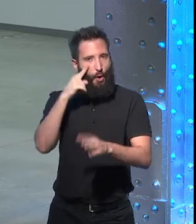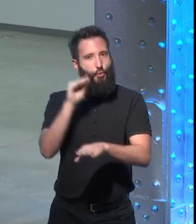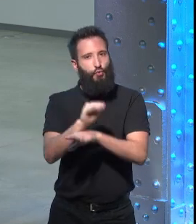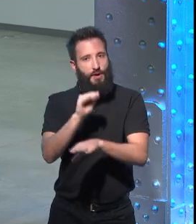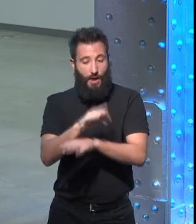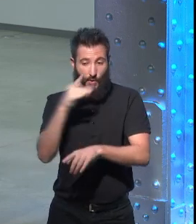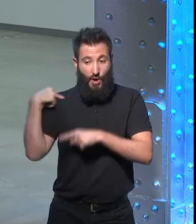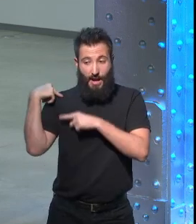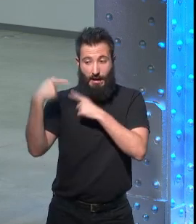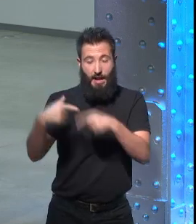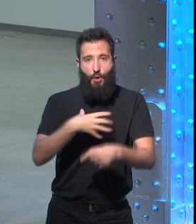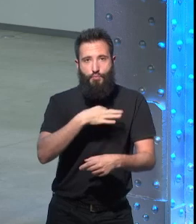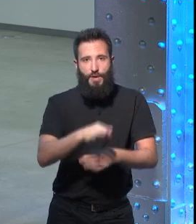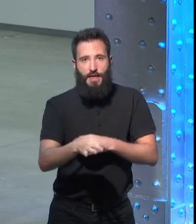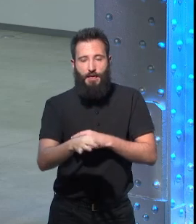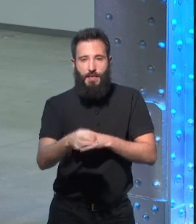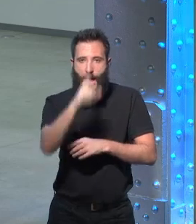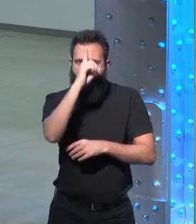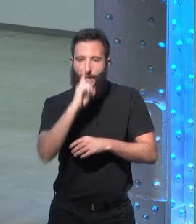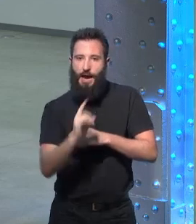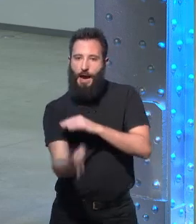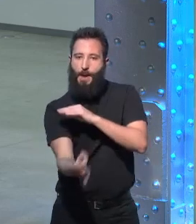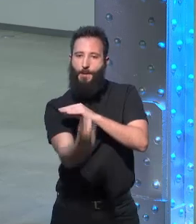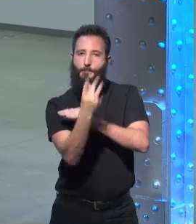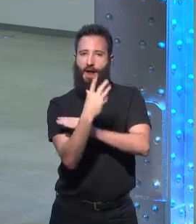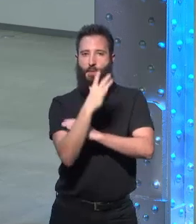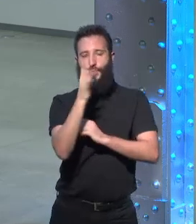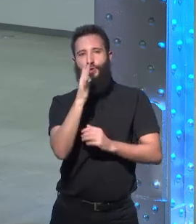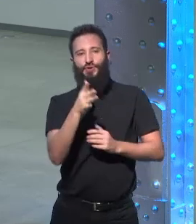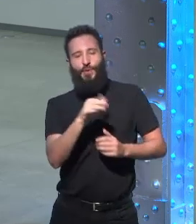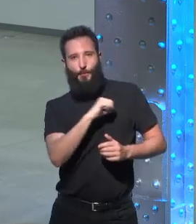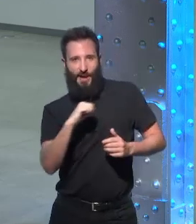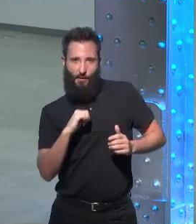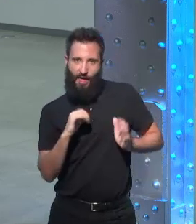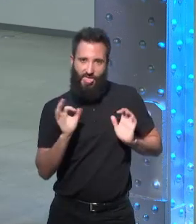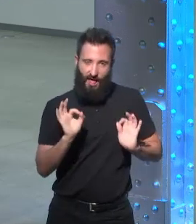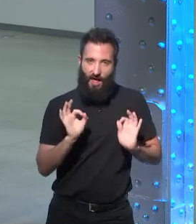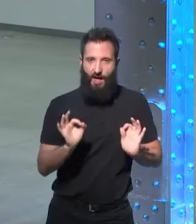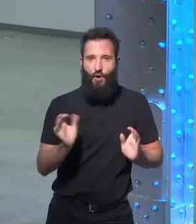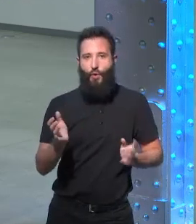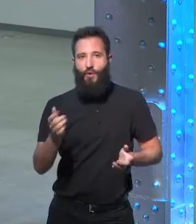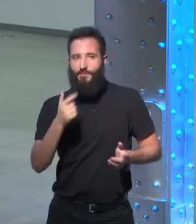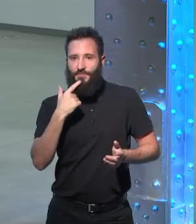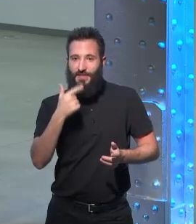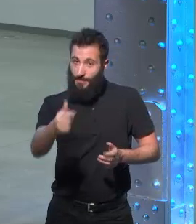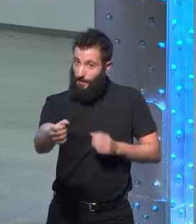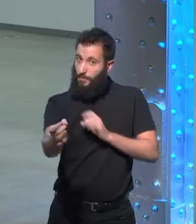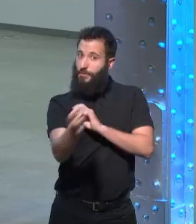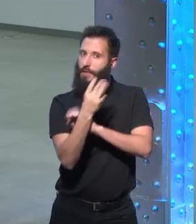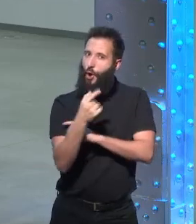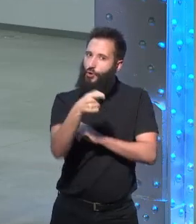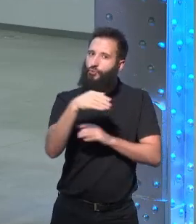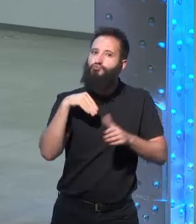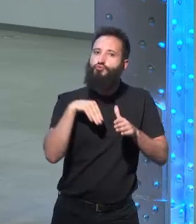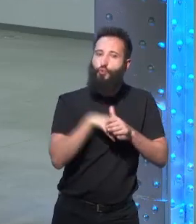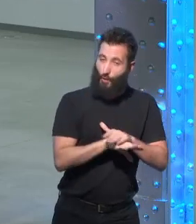generación que a lo mejor recibe una imagen de su pareja o de su amigo comprometida y te la doy a ti para que tú